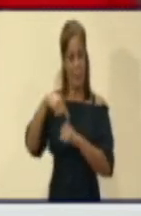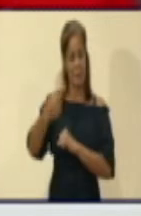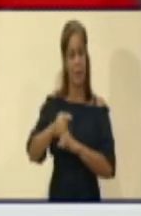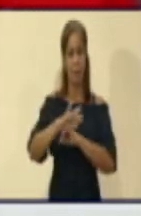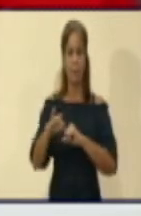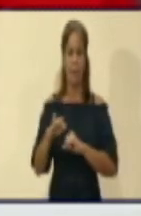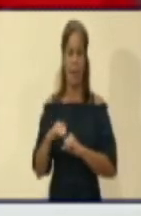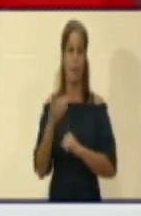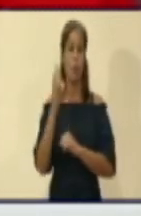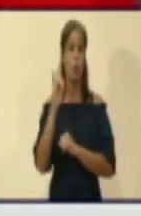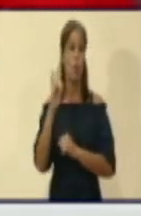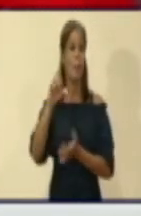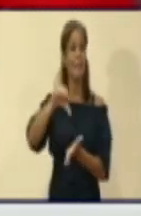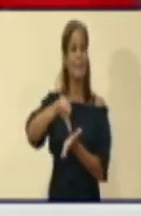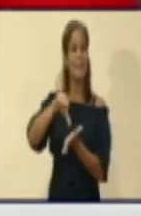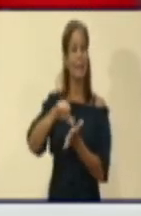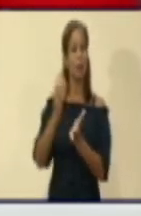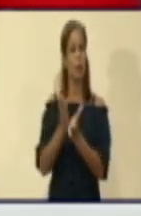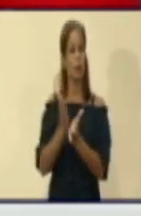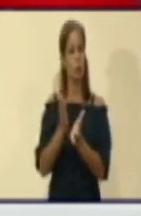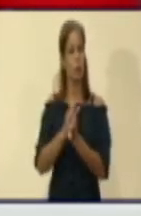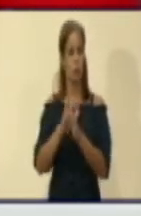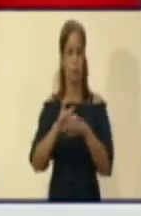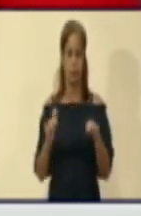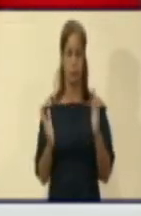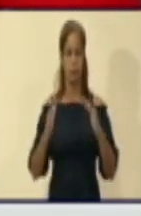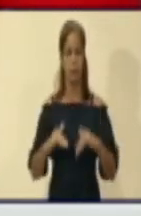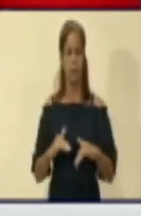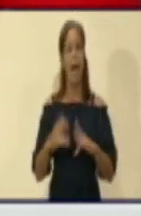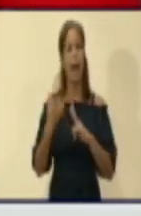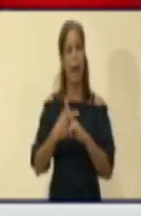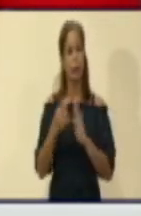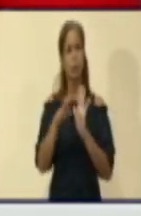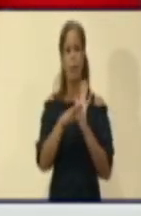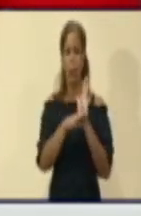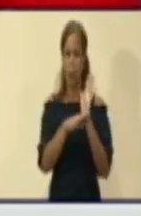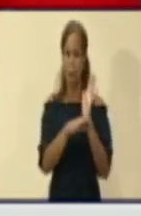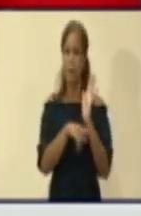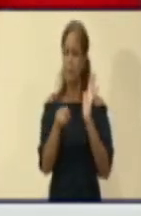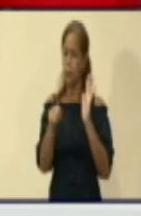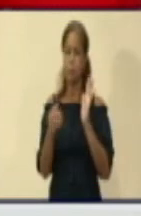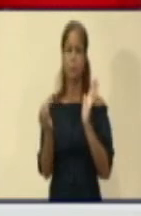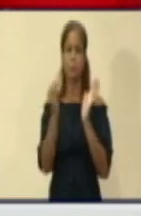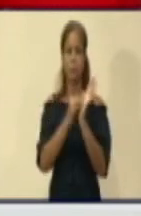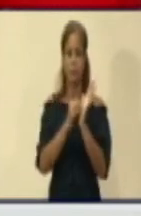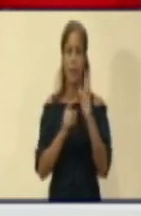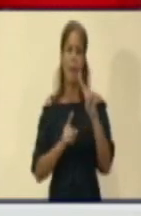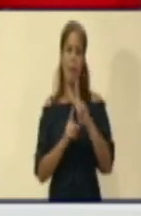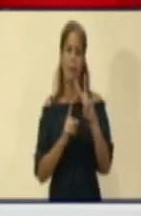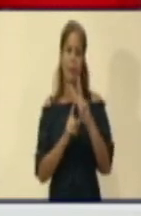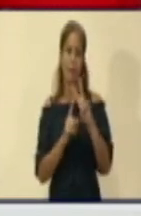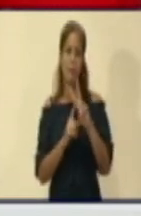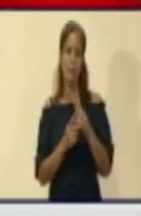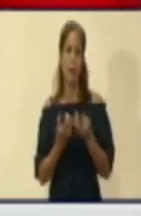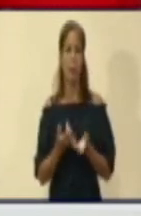con estudiantes en cada una de nuestras instituciones. Hay una programación ya que está montada y que todos los directores municipales tienen